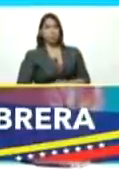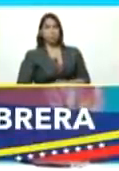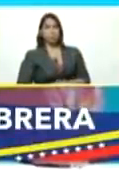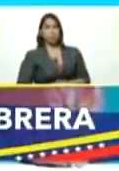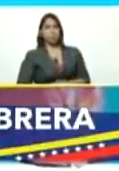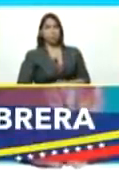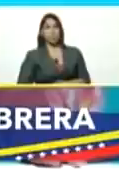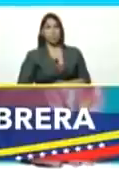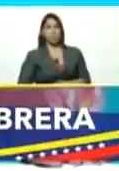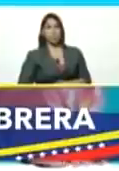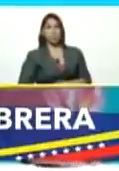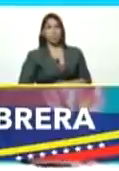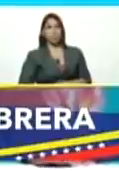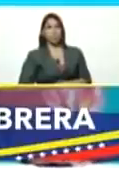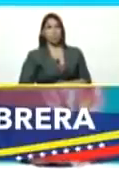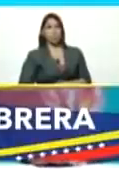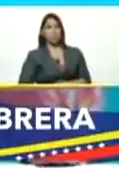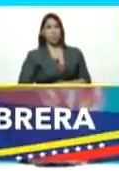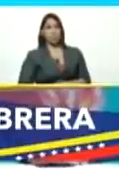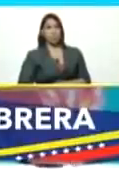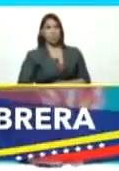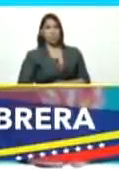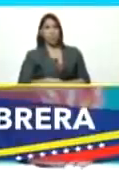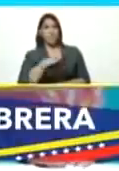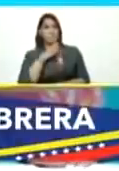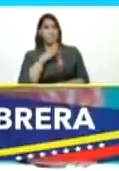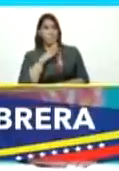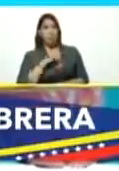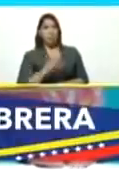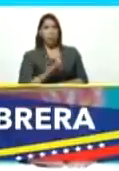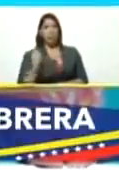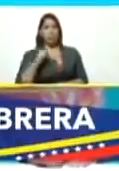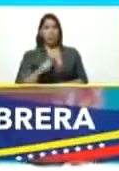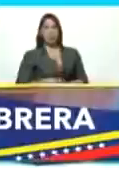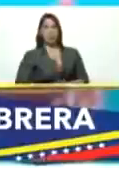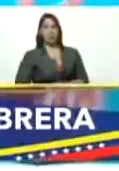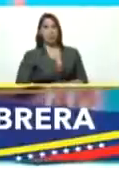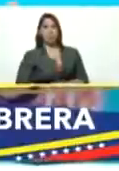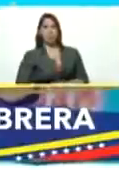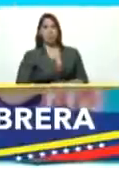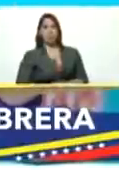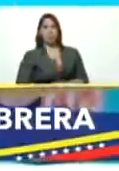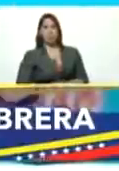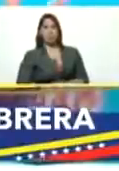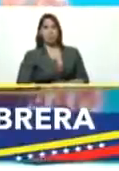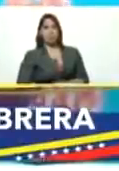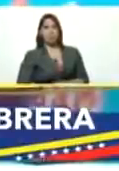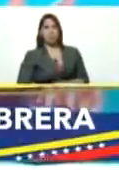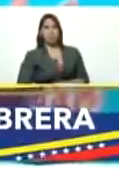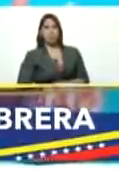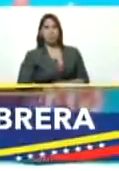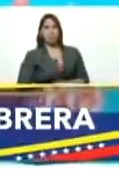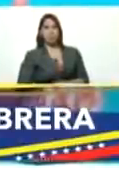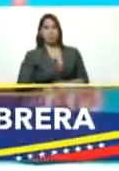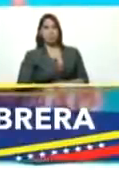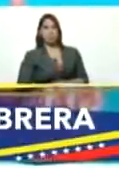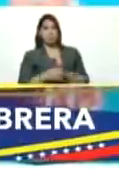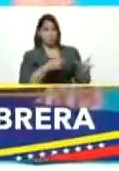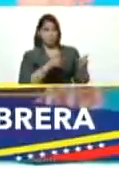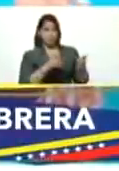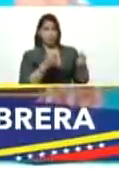este es el fondo y ese banco puede tener sus reservas a partir